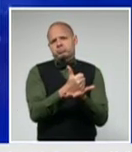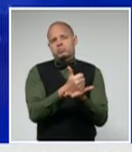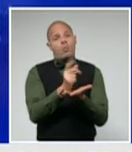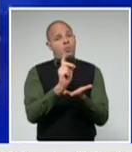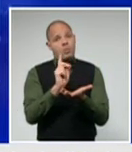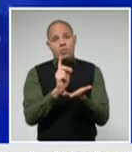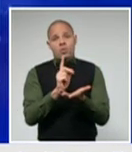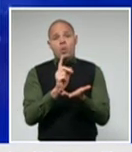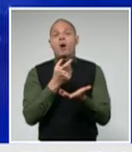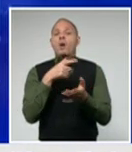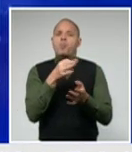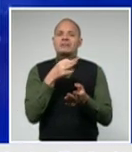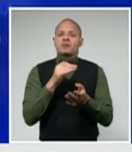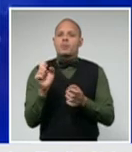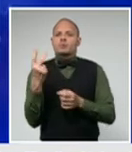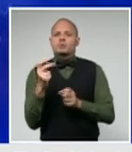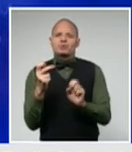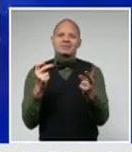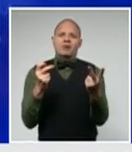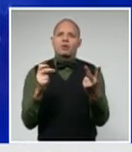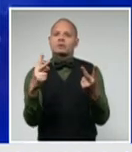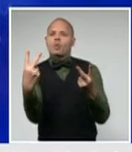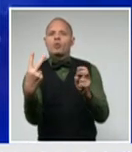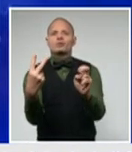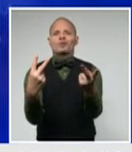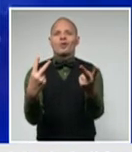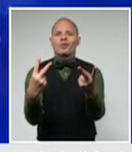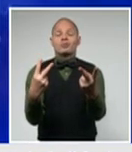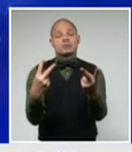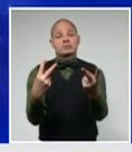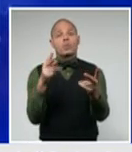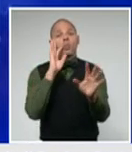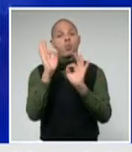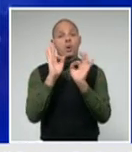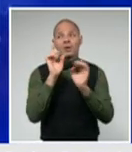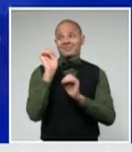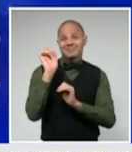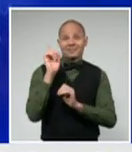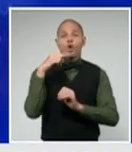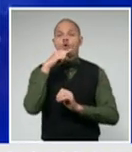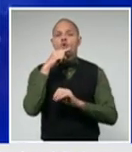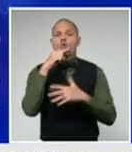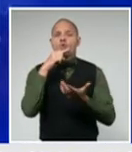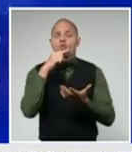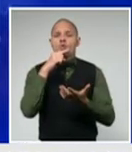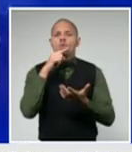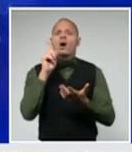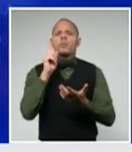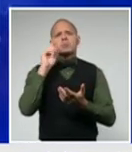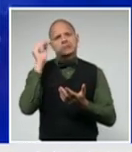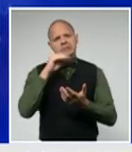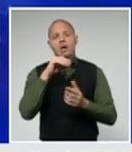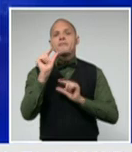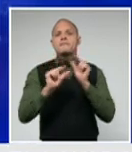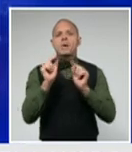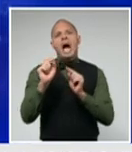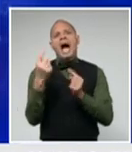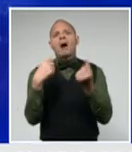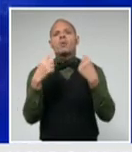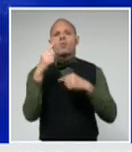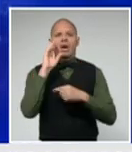ahí se mantiene. Esas son las áreas donde todavía tenemos, como es natural,